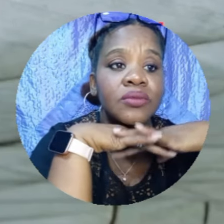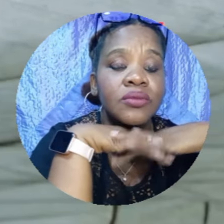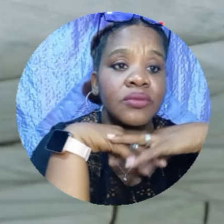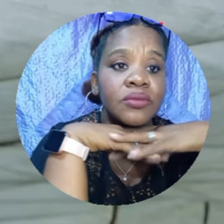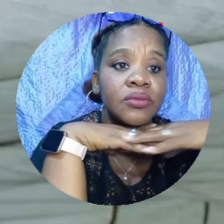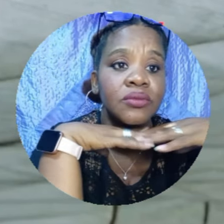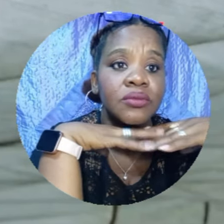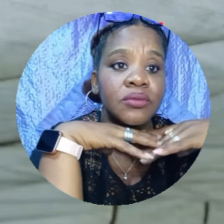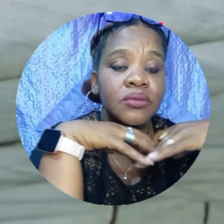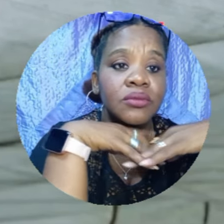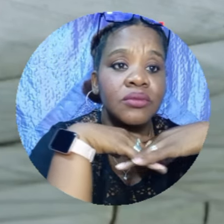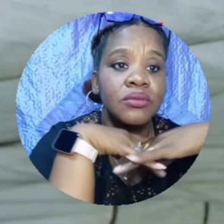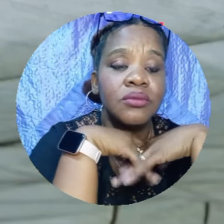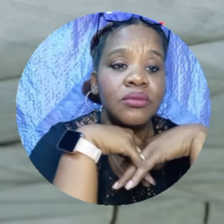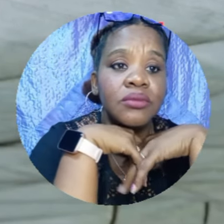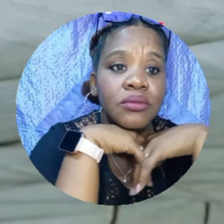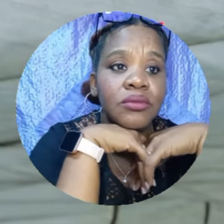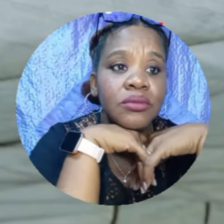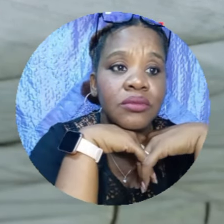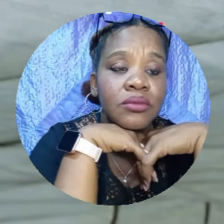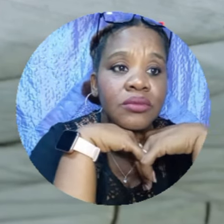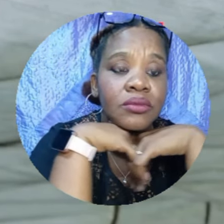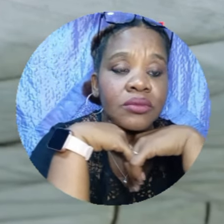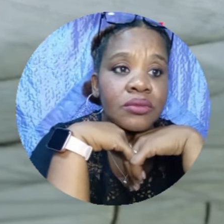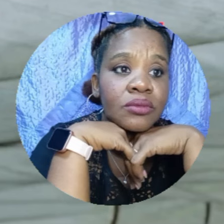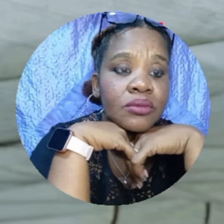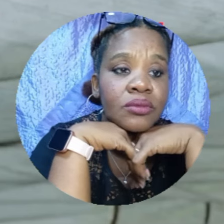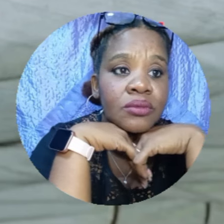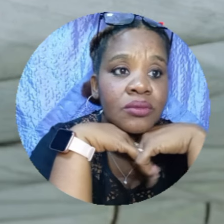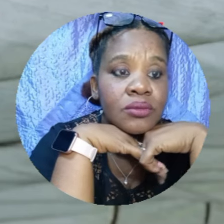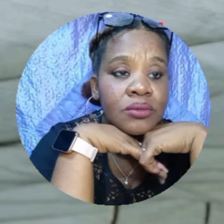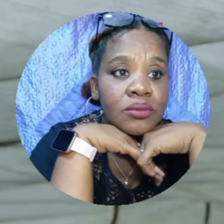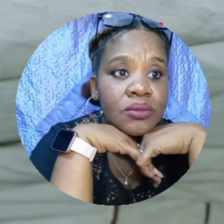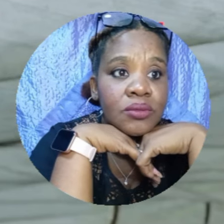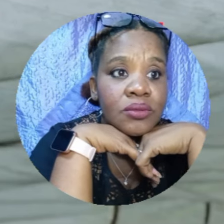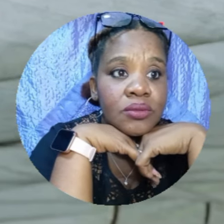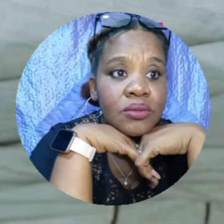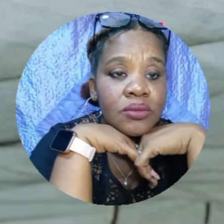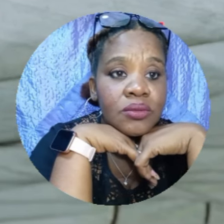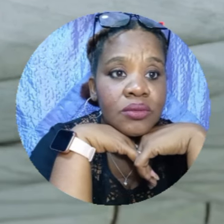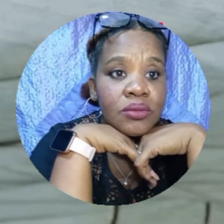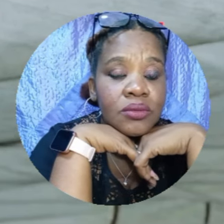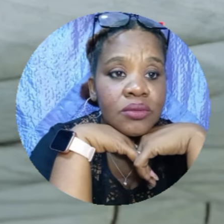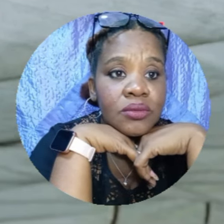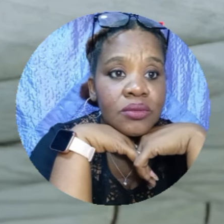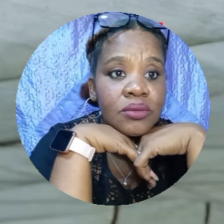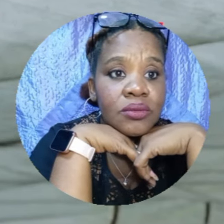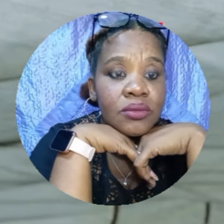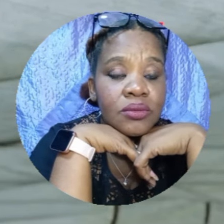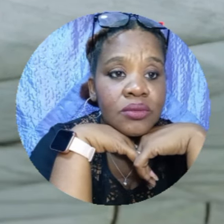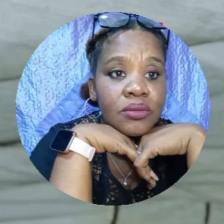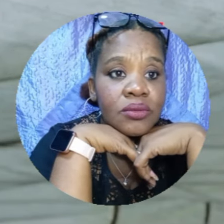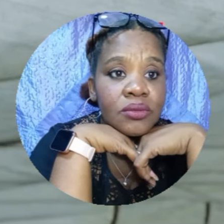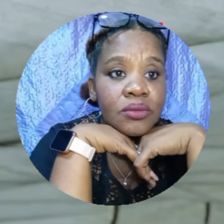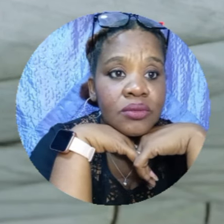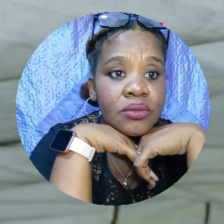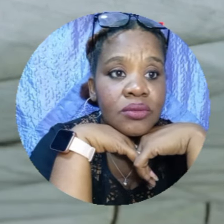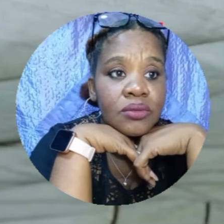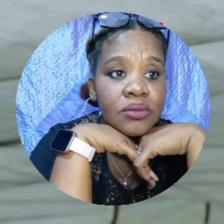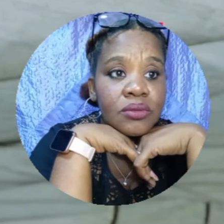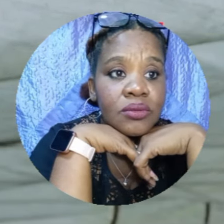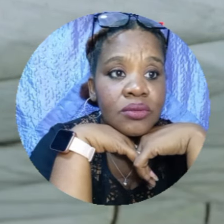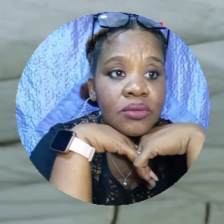Belarminio Ramírez, que por él lleva su nombre, conjuntamente con sus hijos, que son la segunda generación, inician la empresa e inician sus